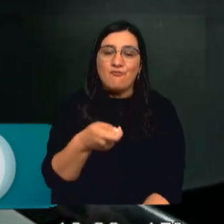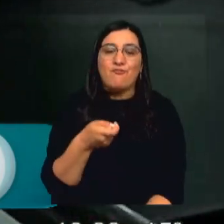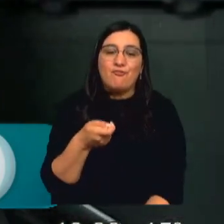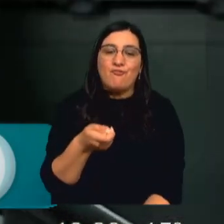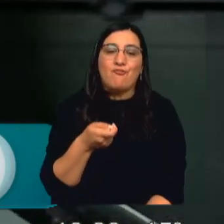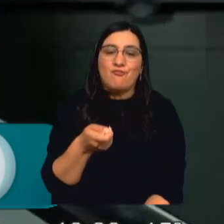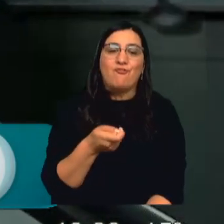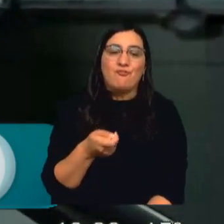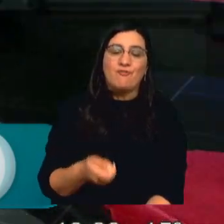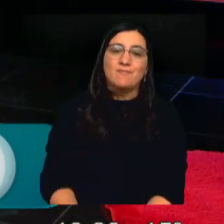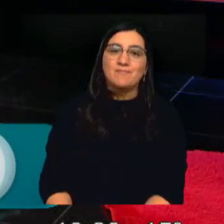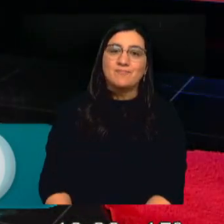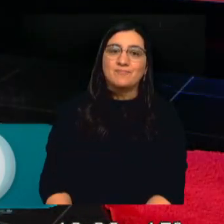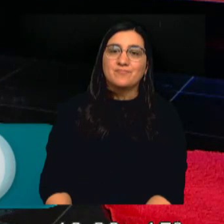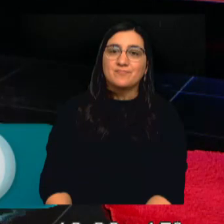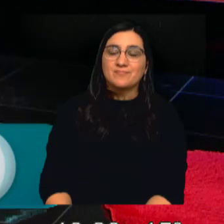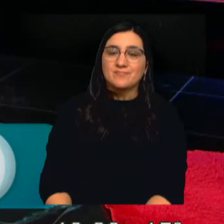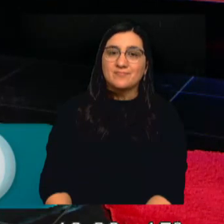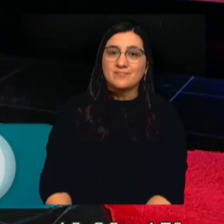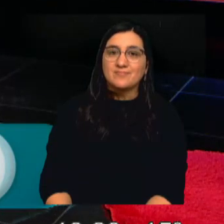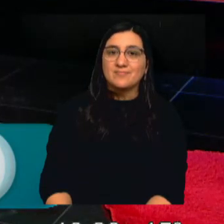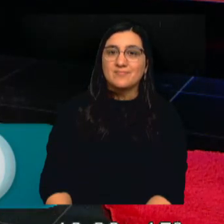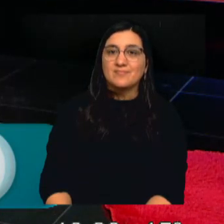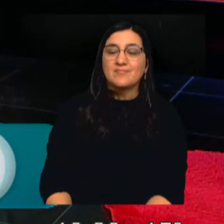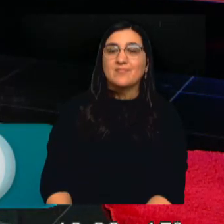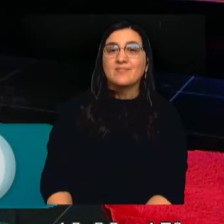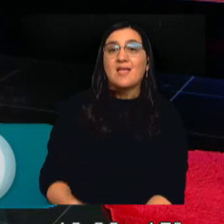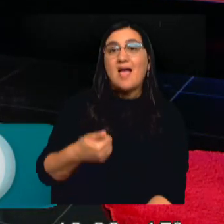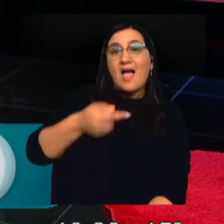¿Cómo? A Frit Tanga. A Frit, yo no a Fit.